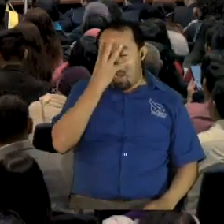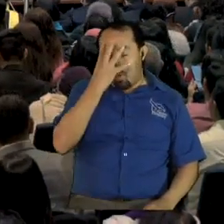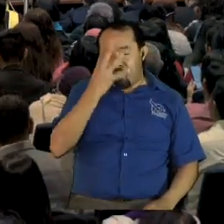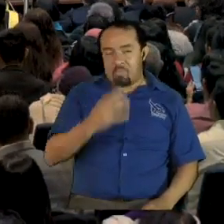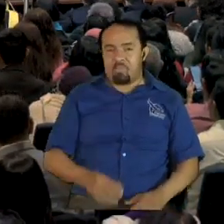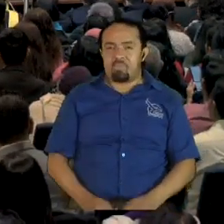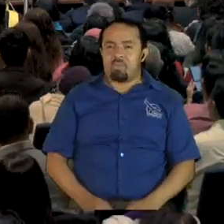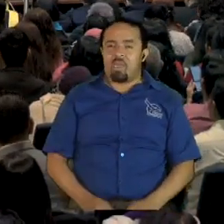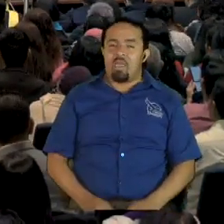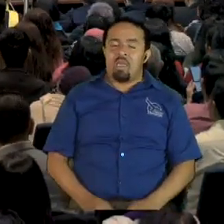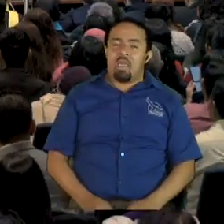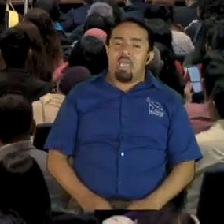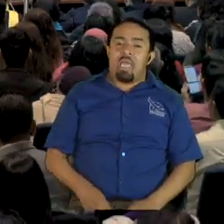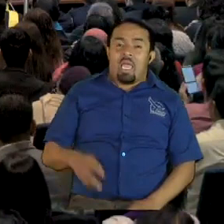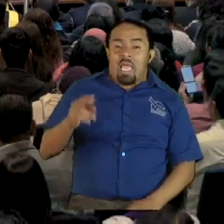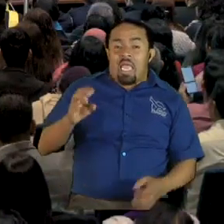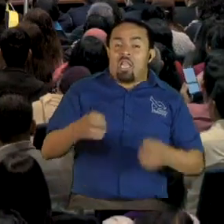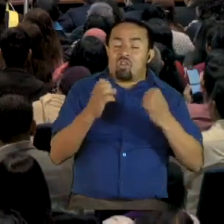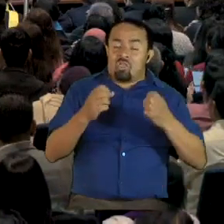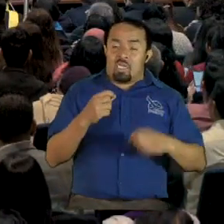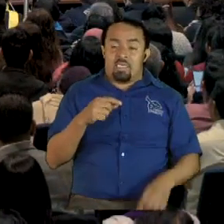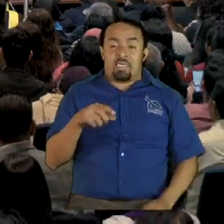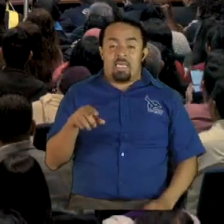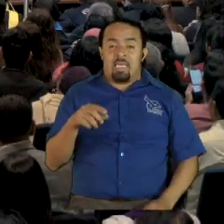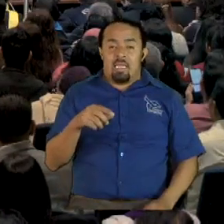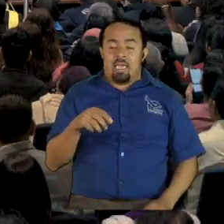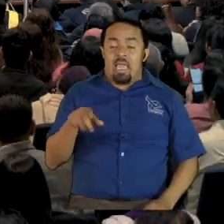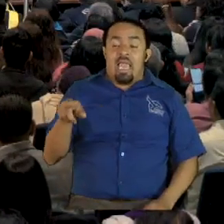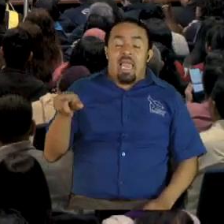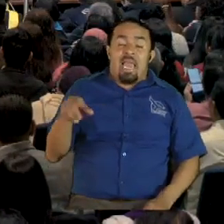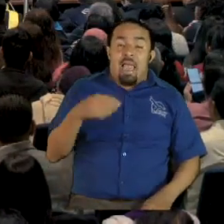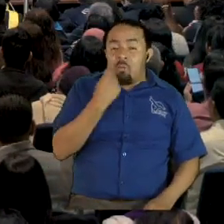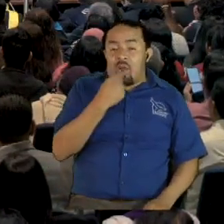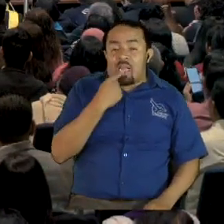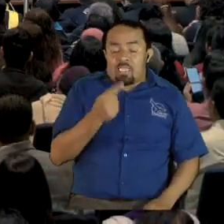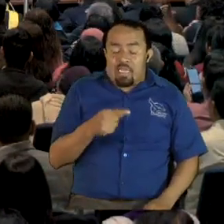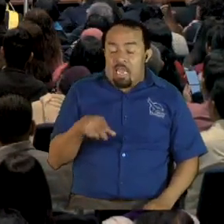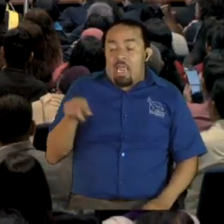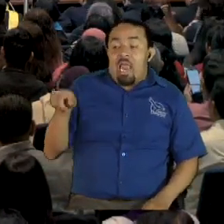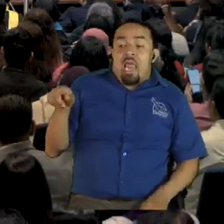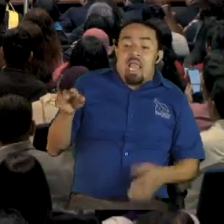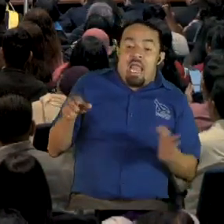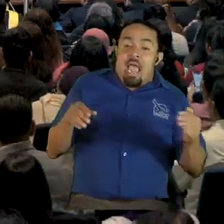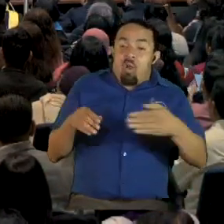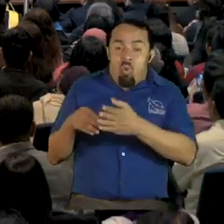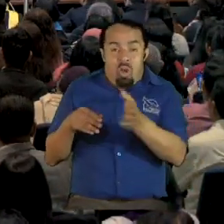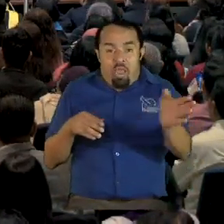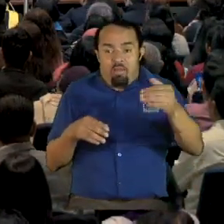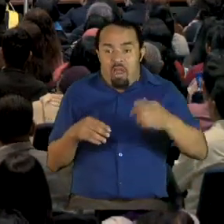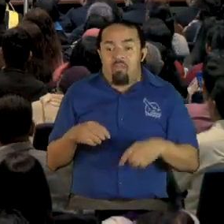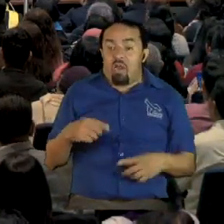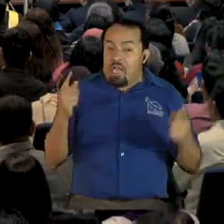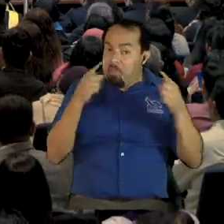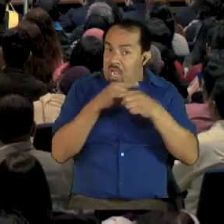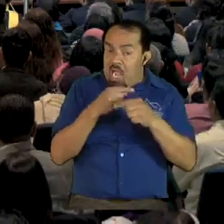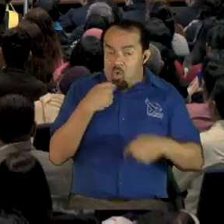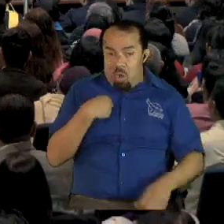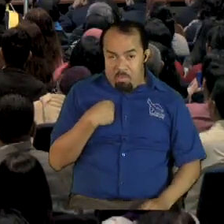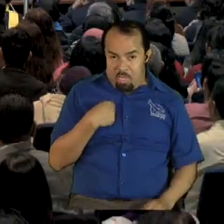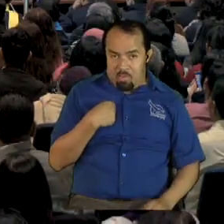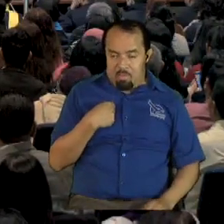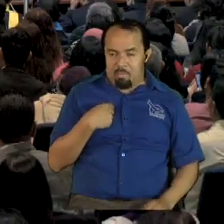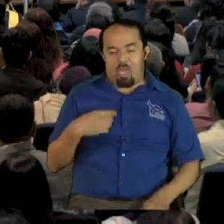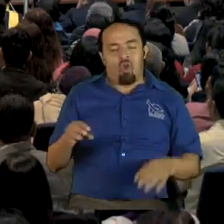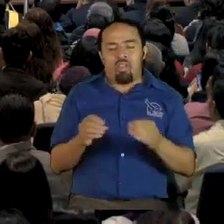dijo, bueno, la serpiente, la culebra me engañó. Pero ninguno de ellos dijo, fui un